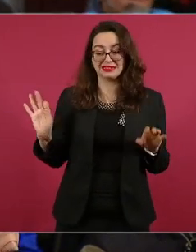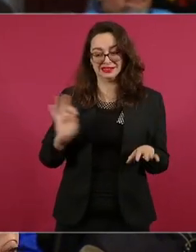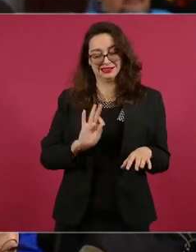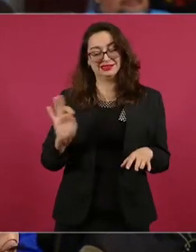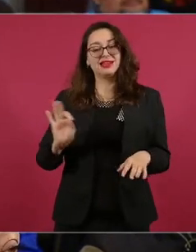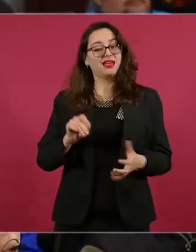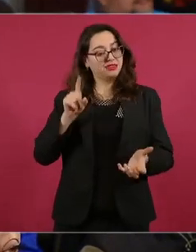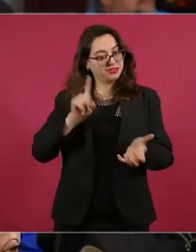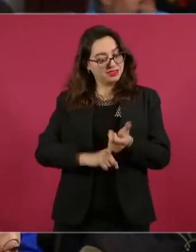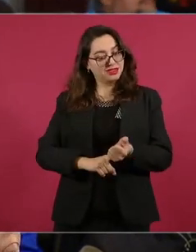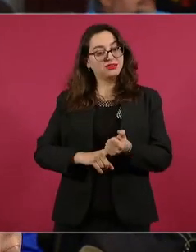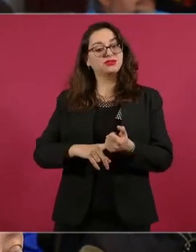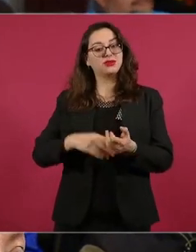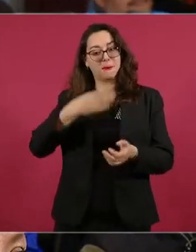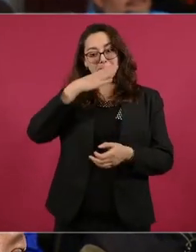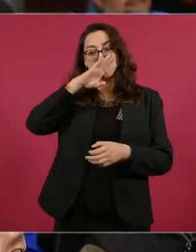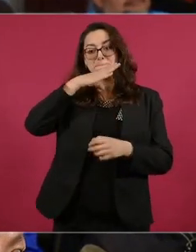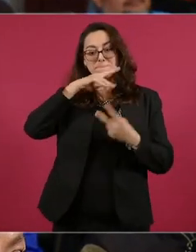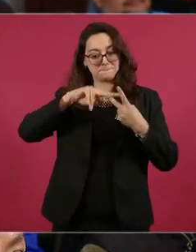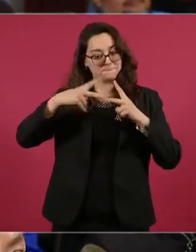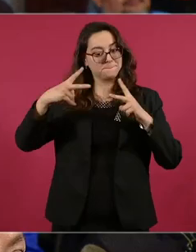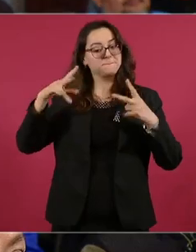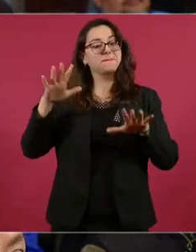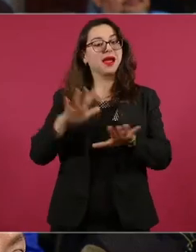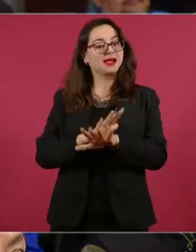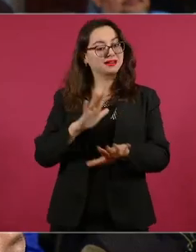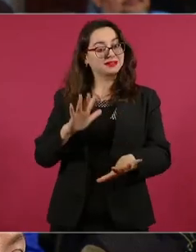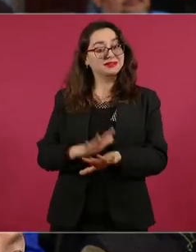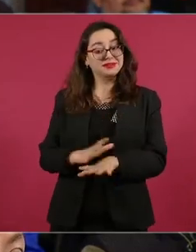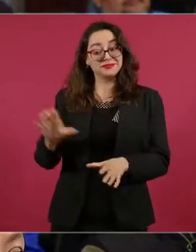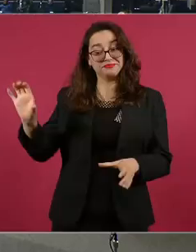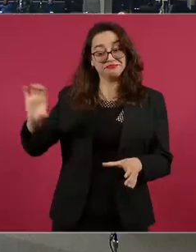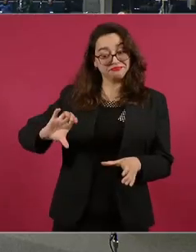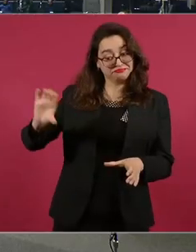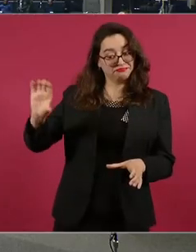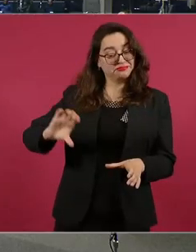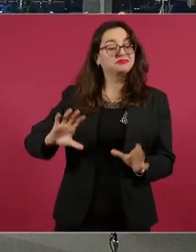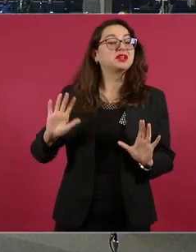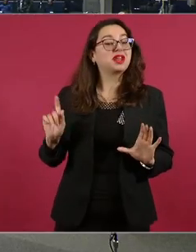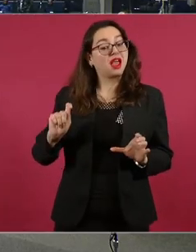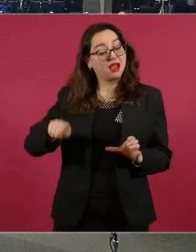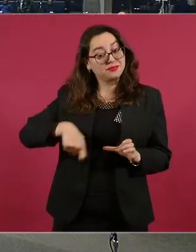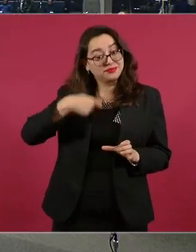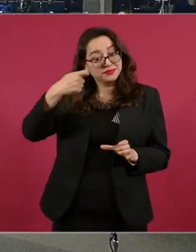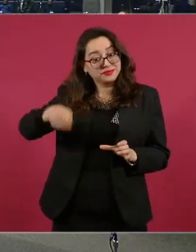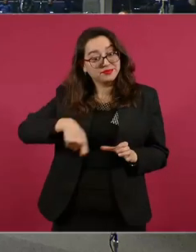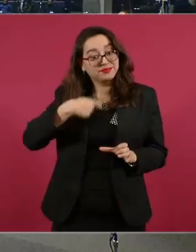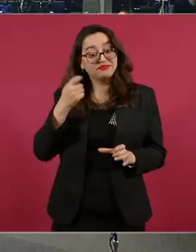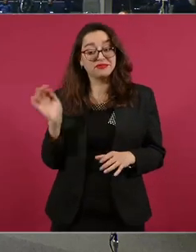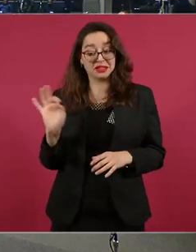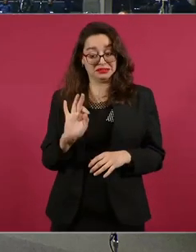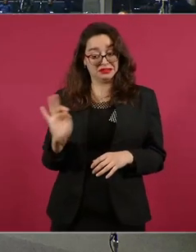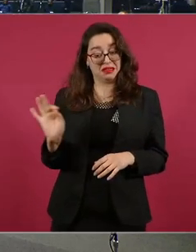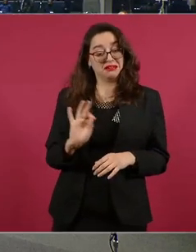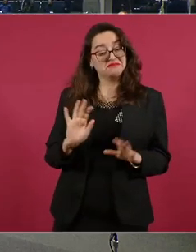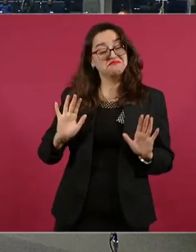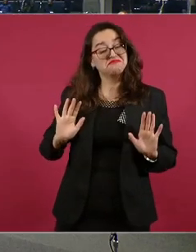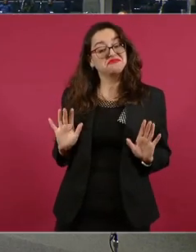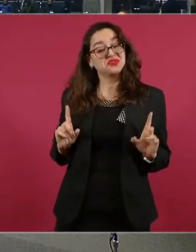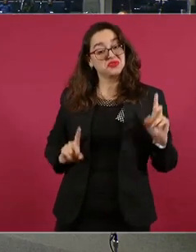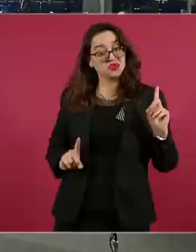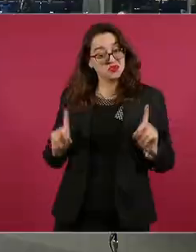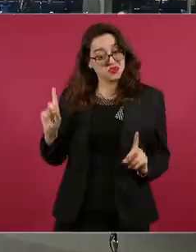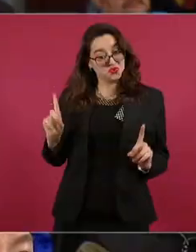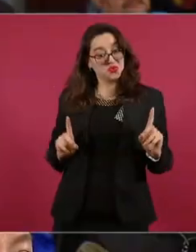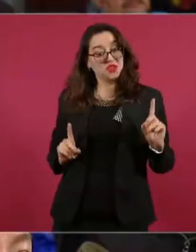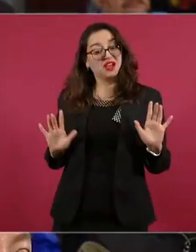usando maíz para hacer los cornflakes. No tenemos la certeza de que no estén